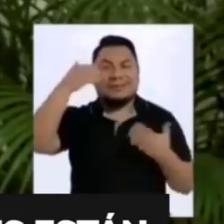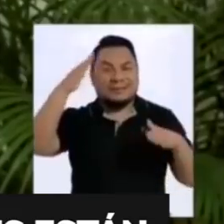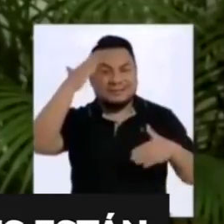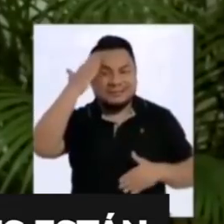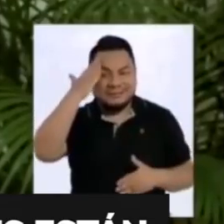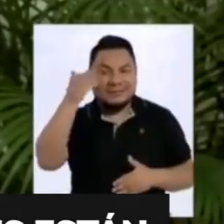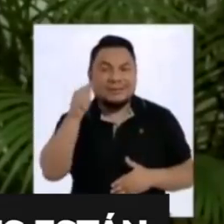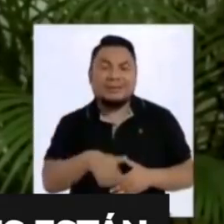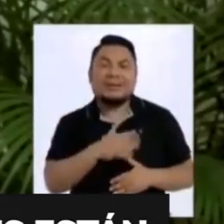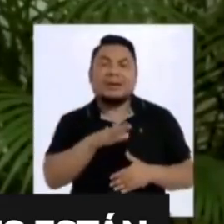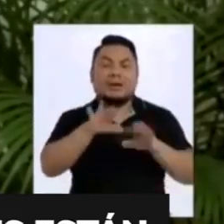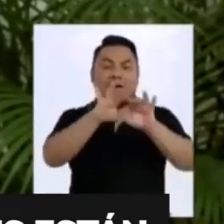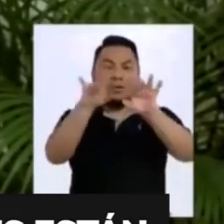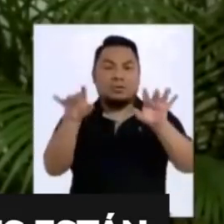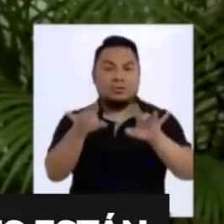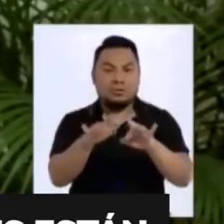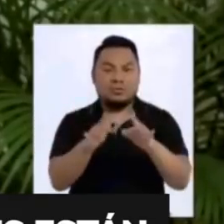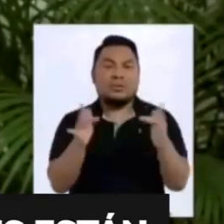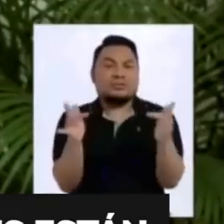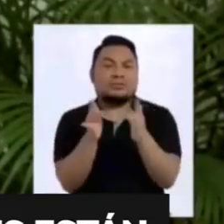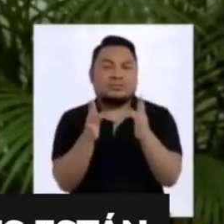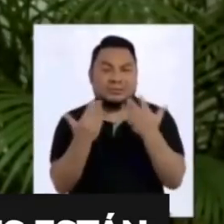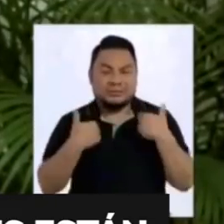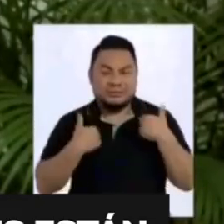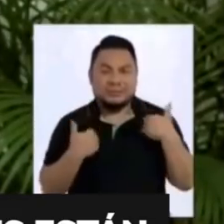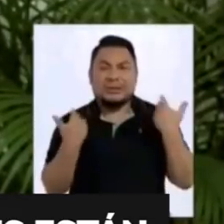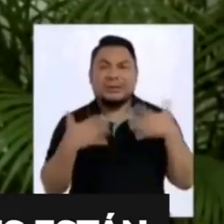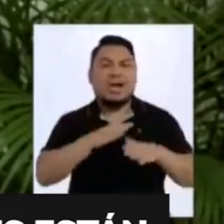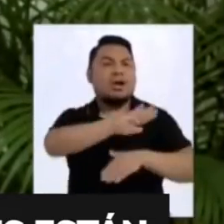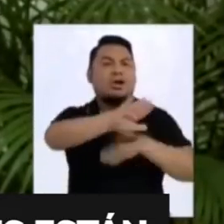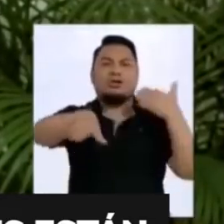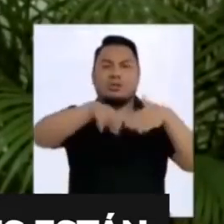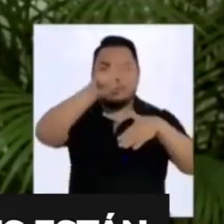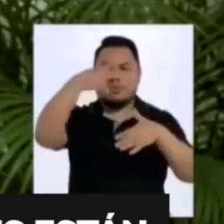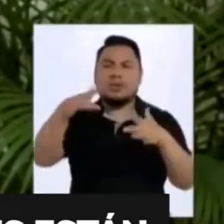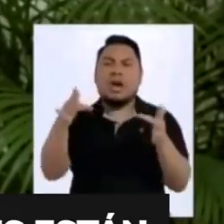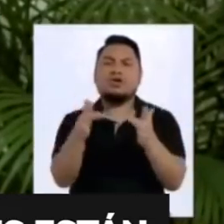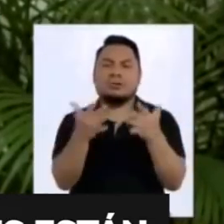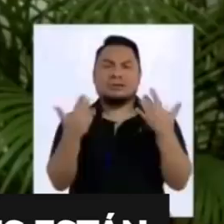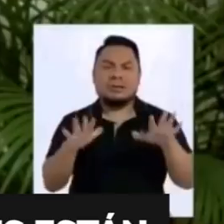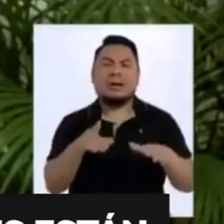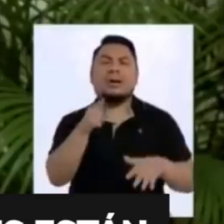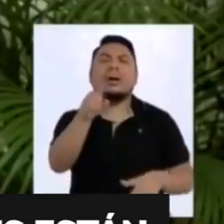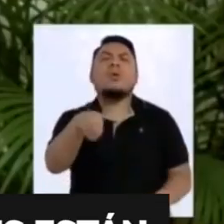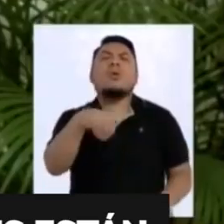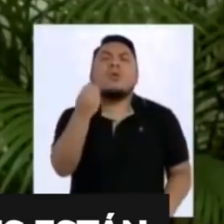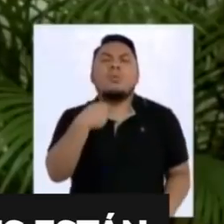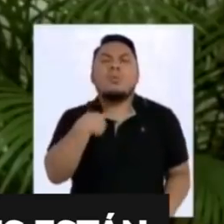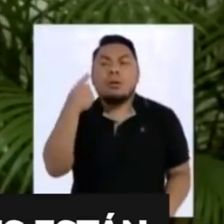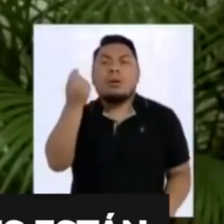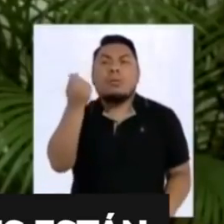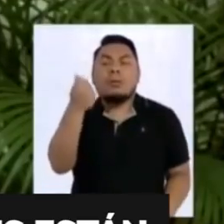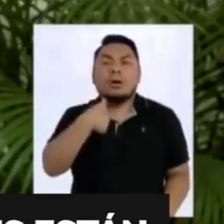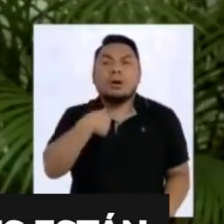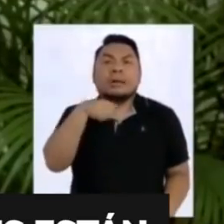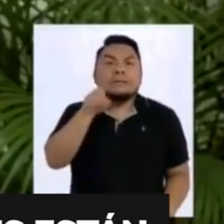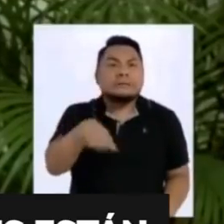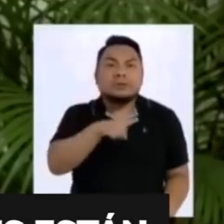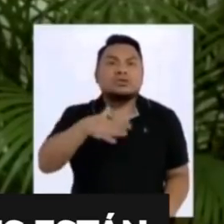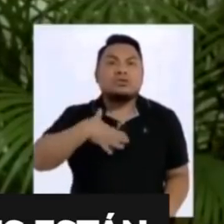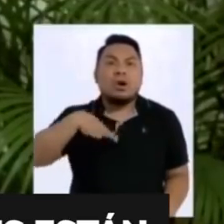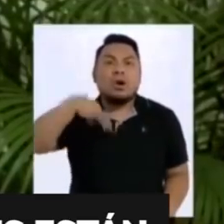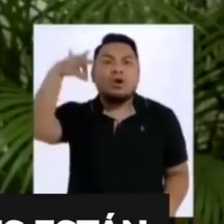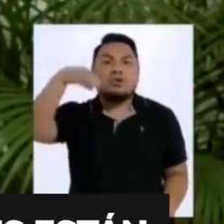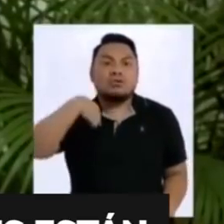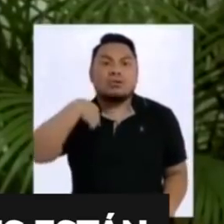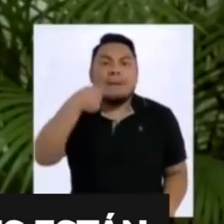magia del internet y la conectividad que tenemos, ya está en todo el país. ¿Cómo hago para entrar al bono? ¿O cómo hago para saber si